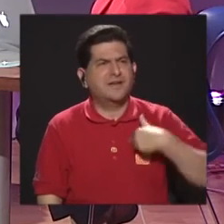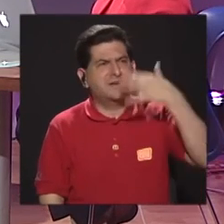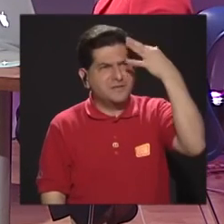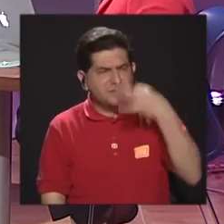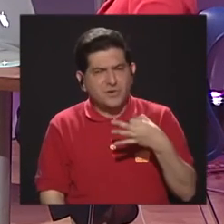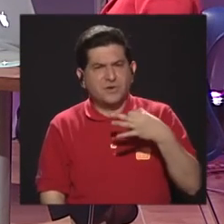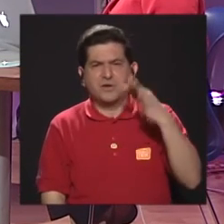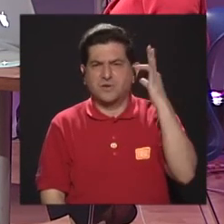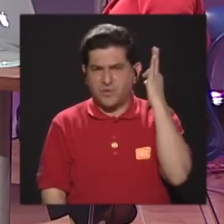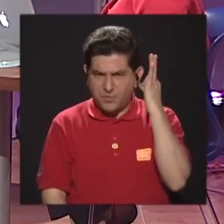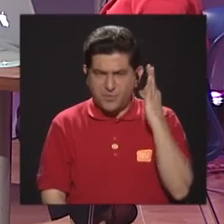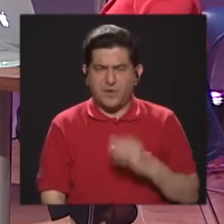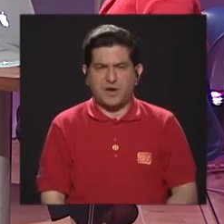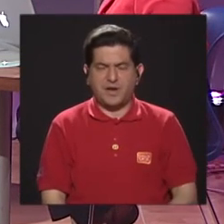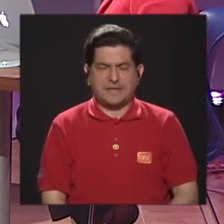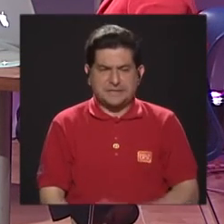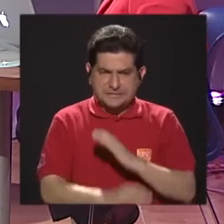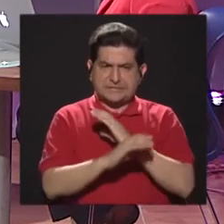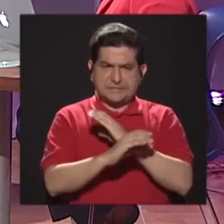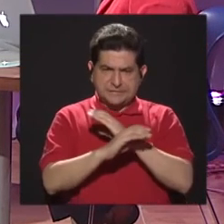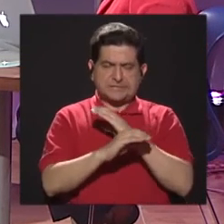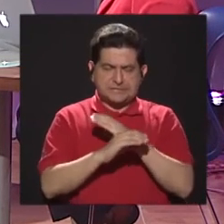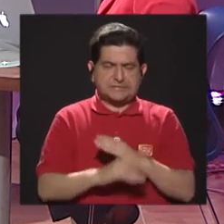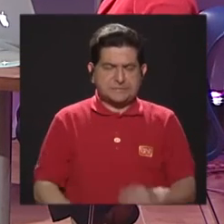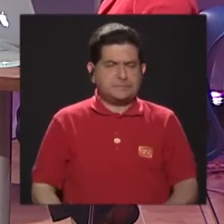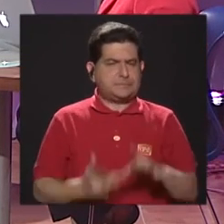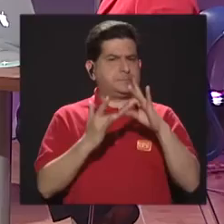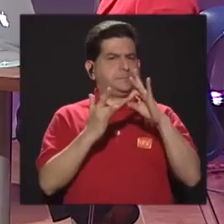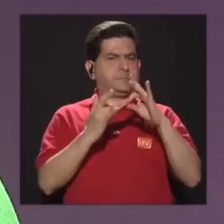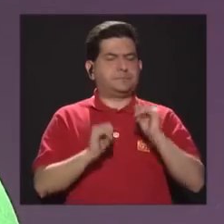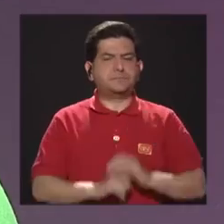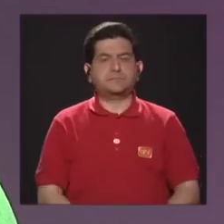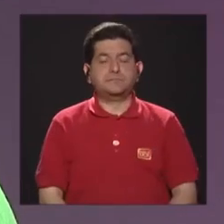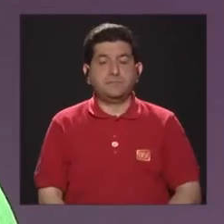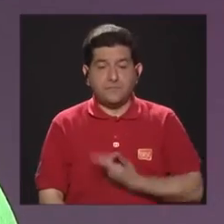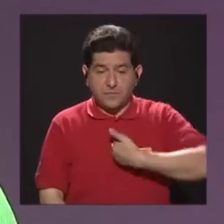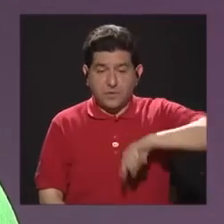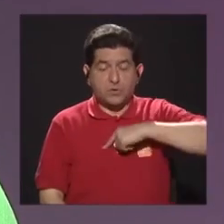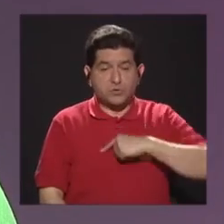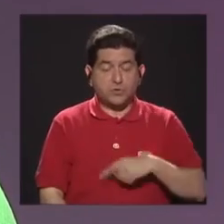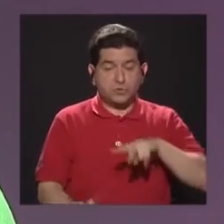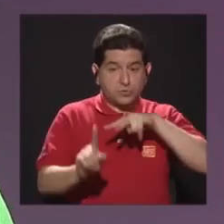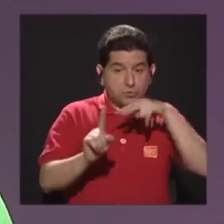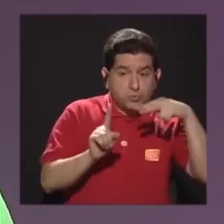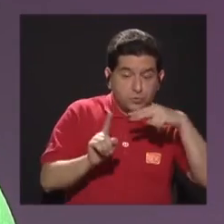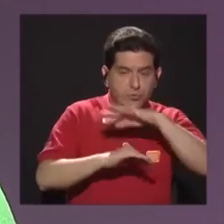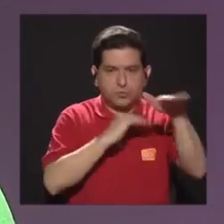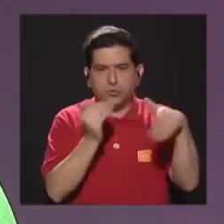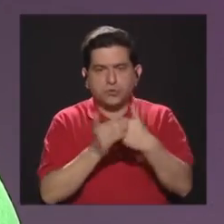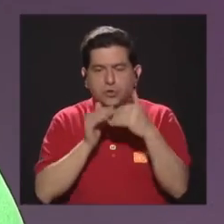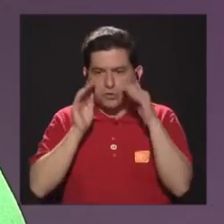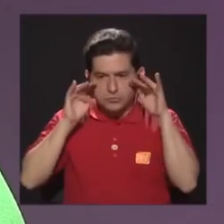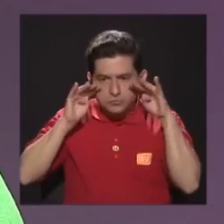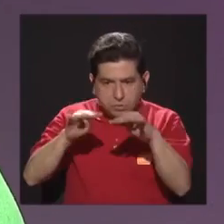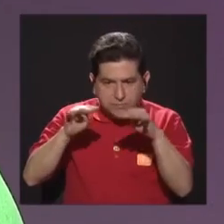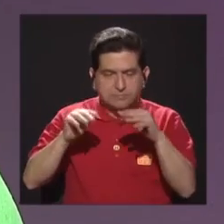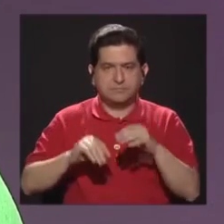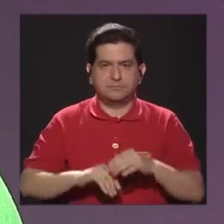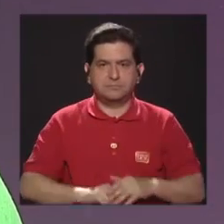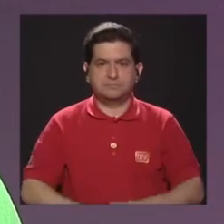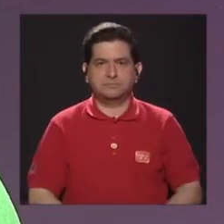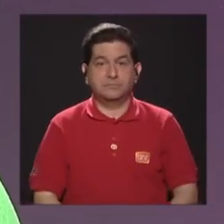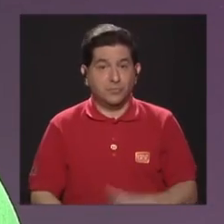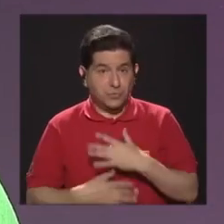las mujeres nos cuidamos más. ¿Por qué? Porque estamos más en la mira de todos.